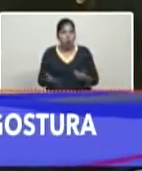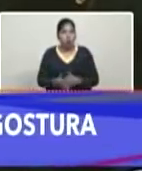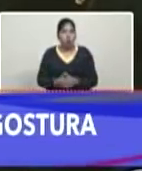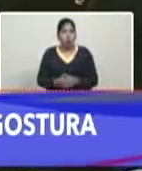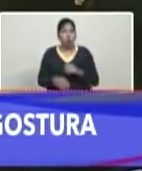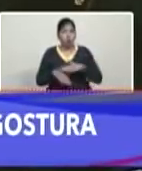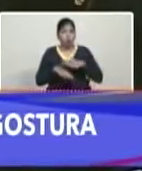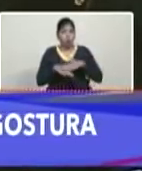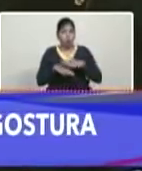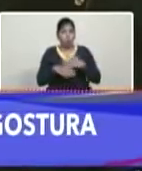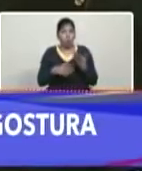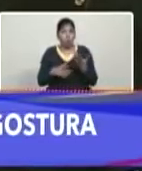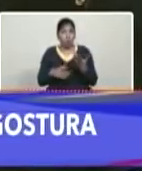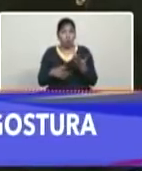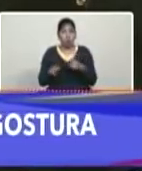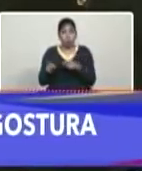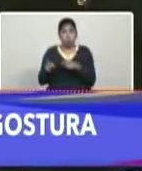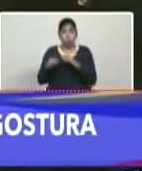es obsceno